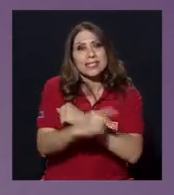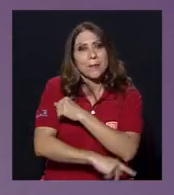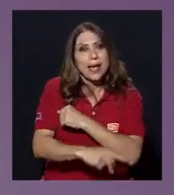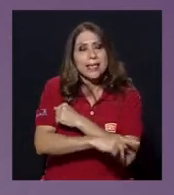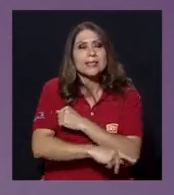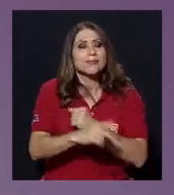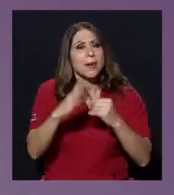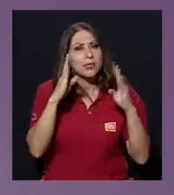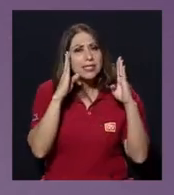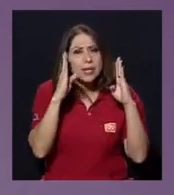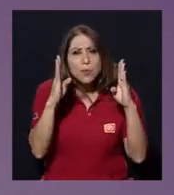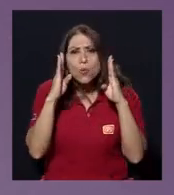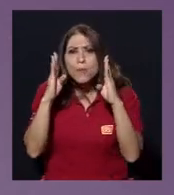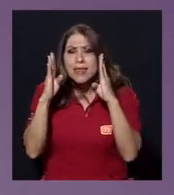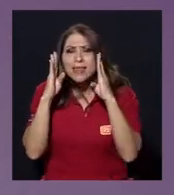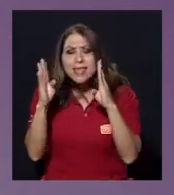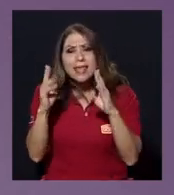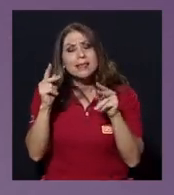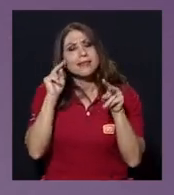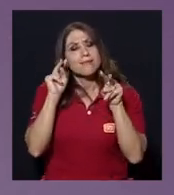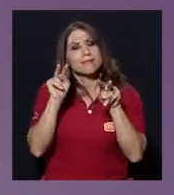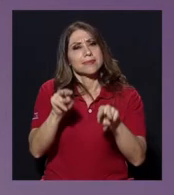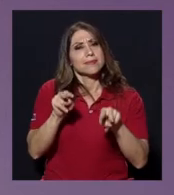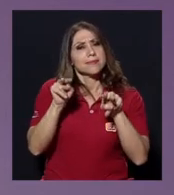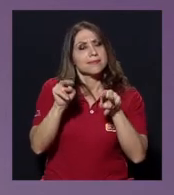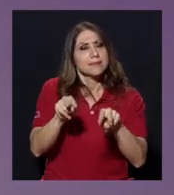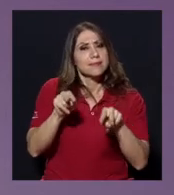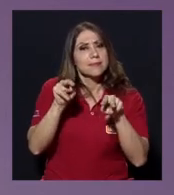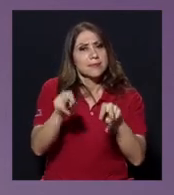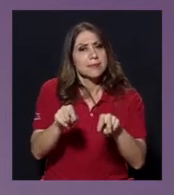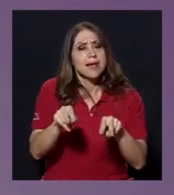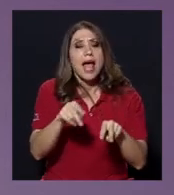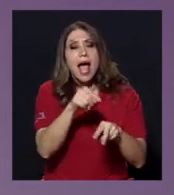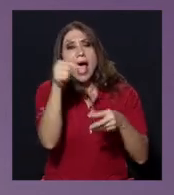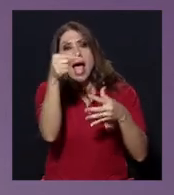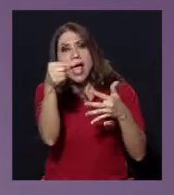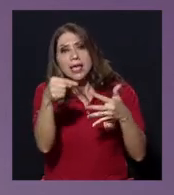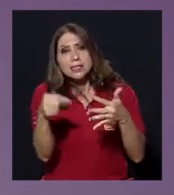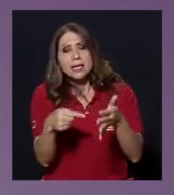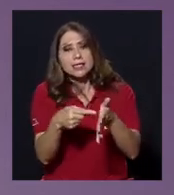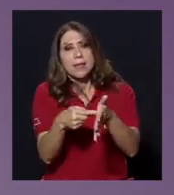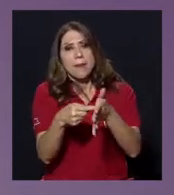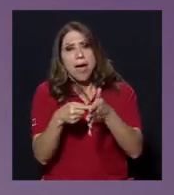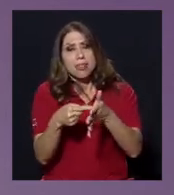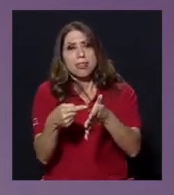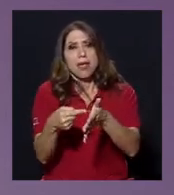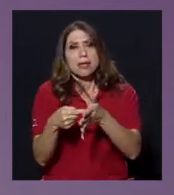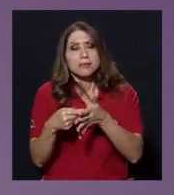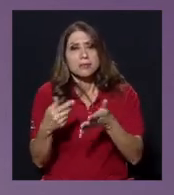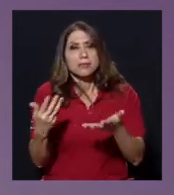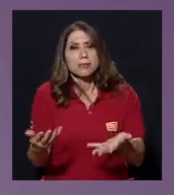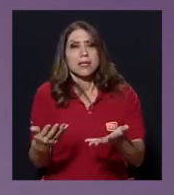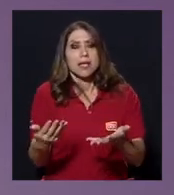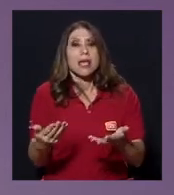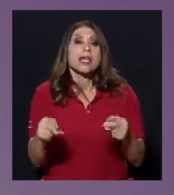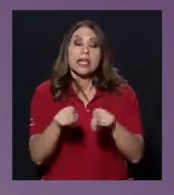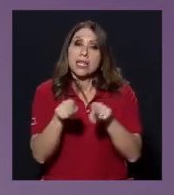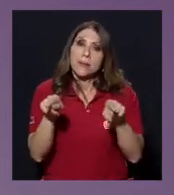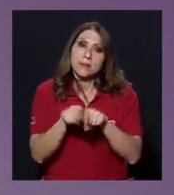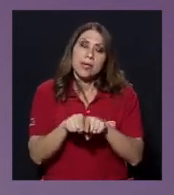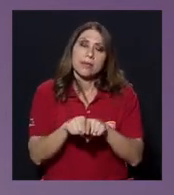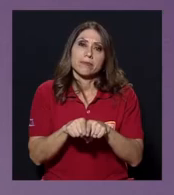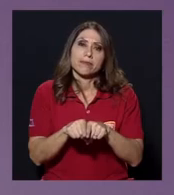seguimiento a estas demandas y a las respuestas que nuestros gobernantes deberán darnos.